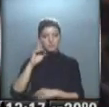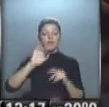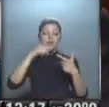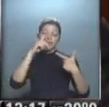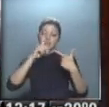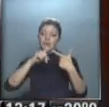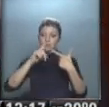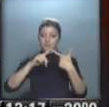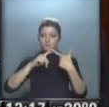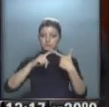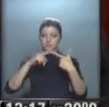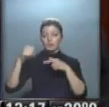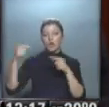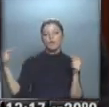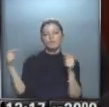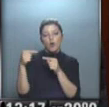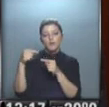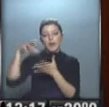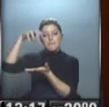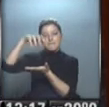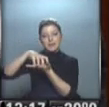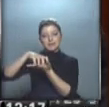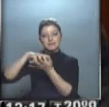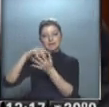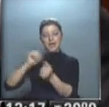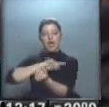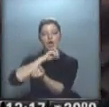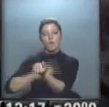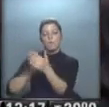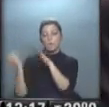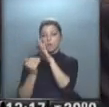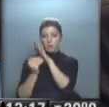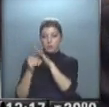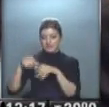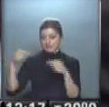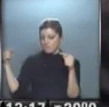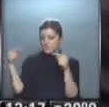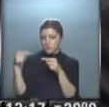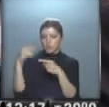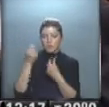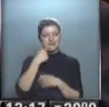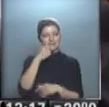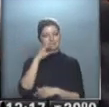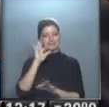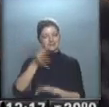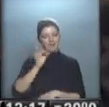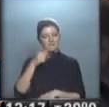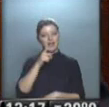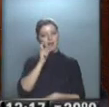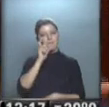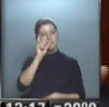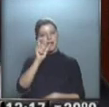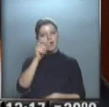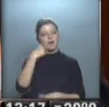eje, que es enfrentar las tendencias monopólicas, el espíritu antimonopólico de la ley, porque entiende que democratizar la palabra, democratizar las